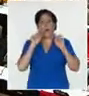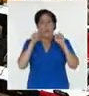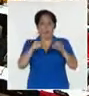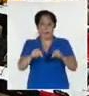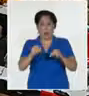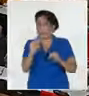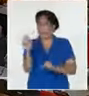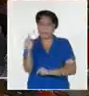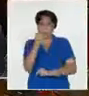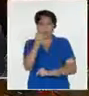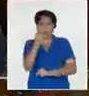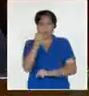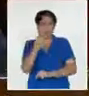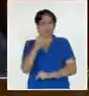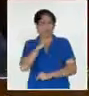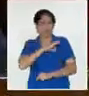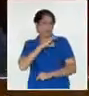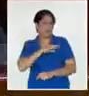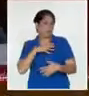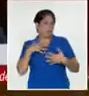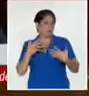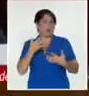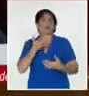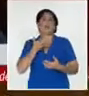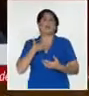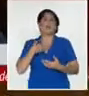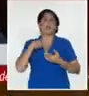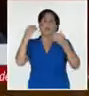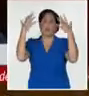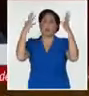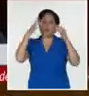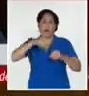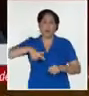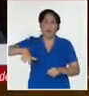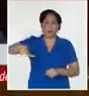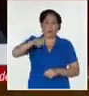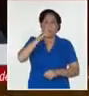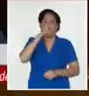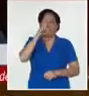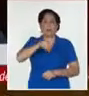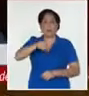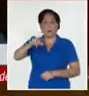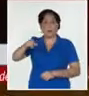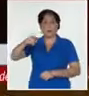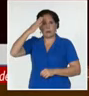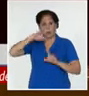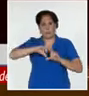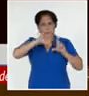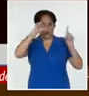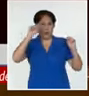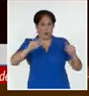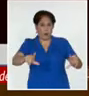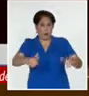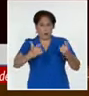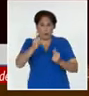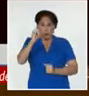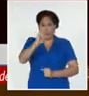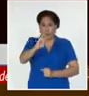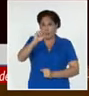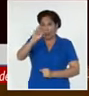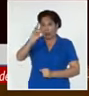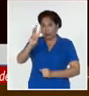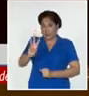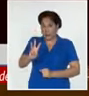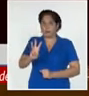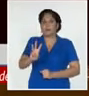primeras palabras son para desearles felicidades a todos los cederistas de Cuba en el aniversario 63 de